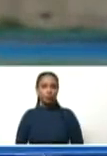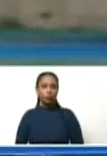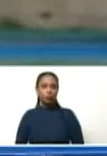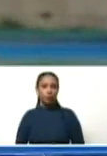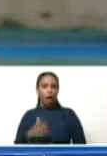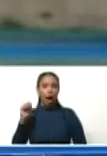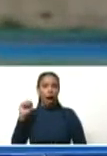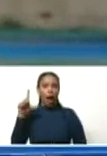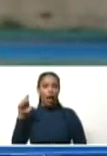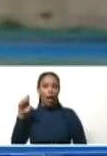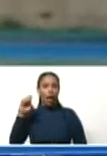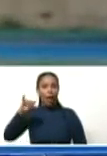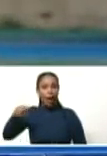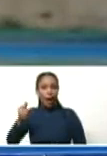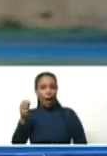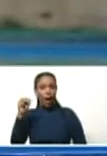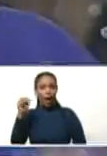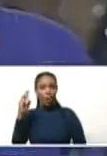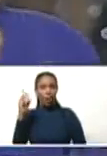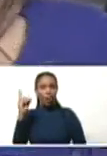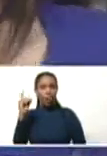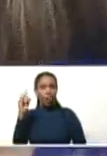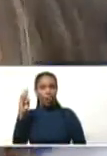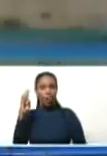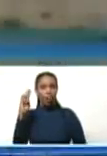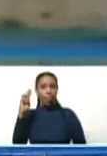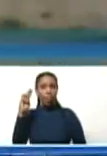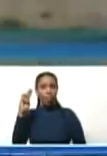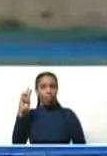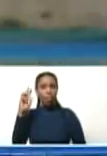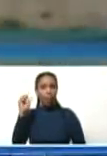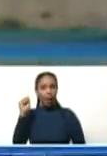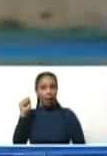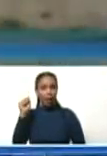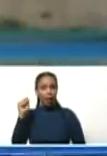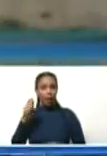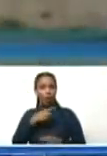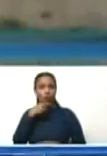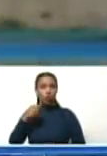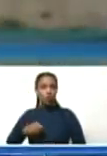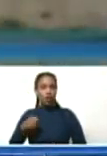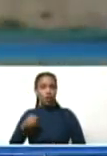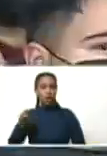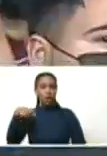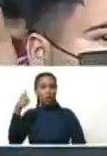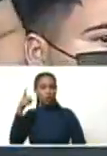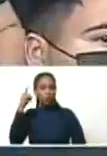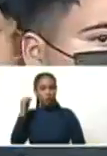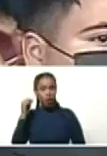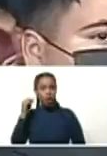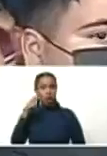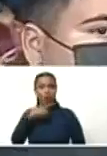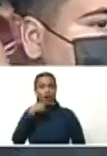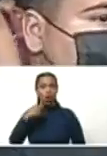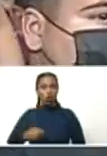Alejandra Reina Figuera, rusa. Elizabeth Rodríguez, Rusia.